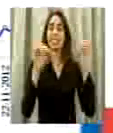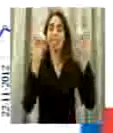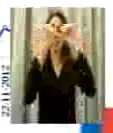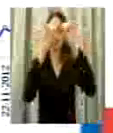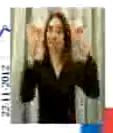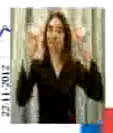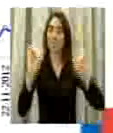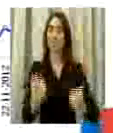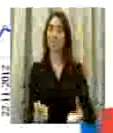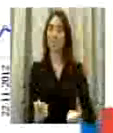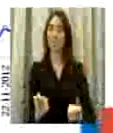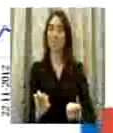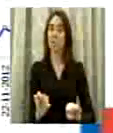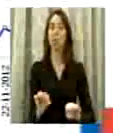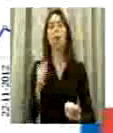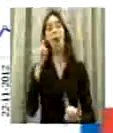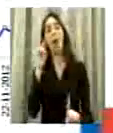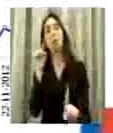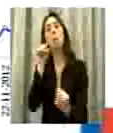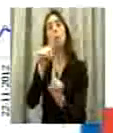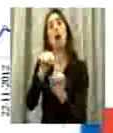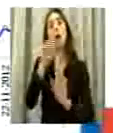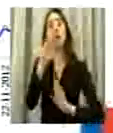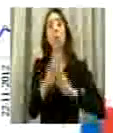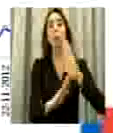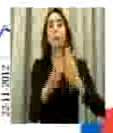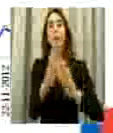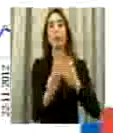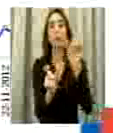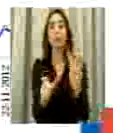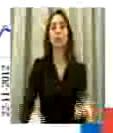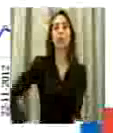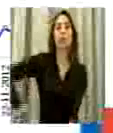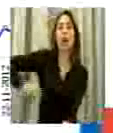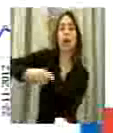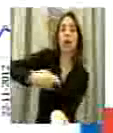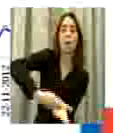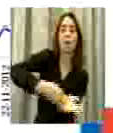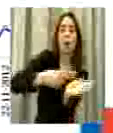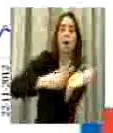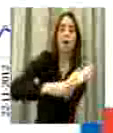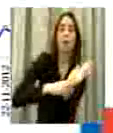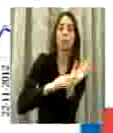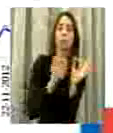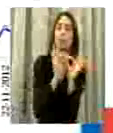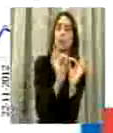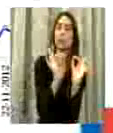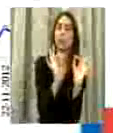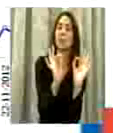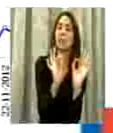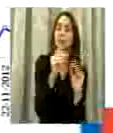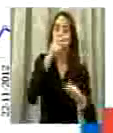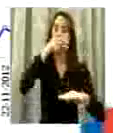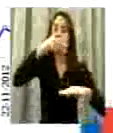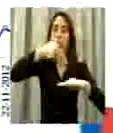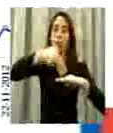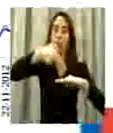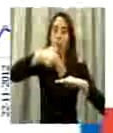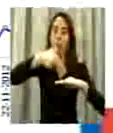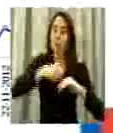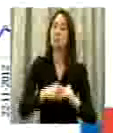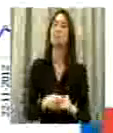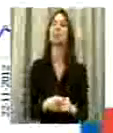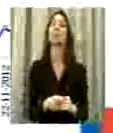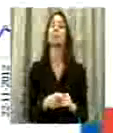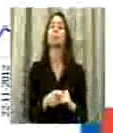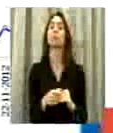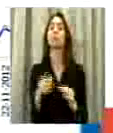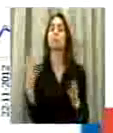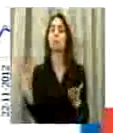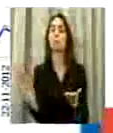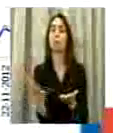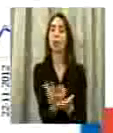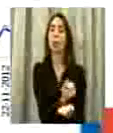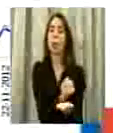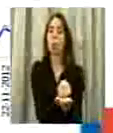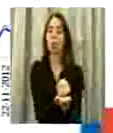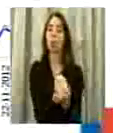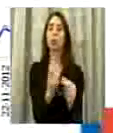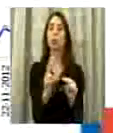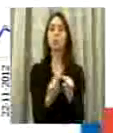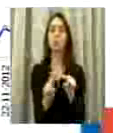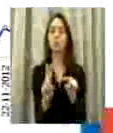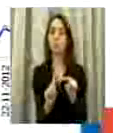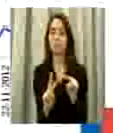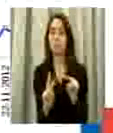está destinado a proteger a aquellos que pagan el impuesto específico a los combustibles, hemos logrado